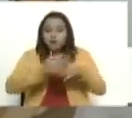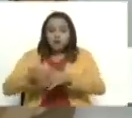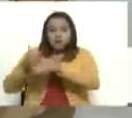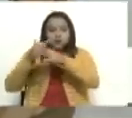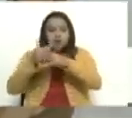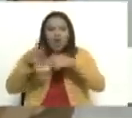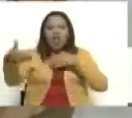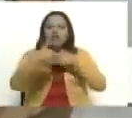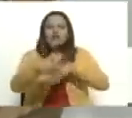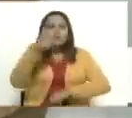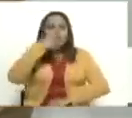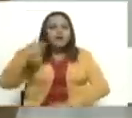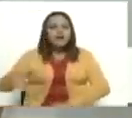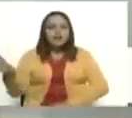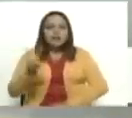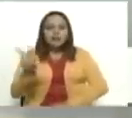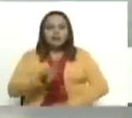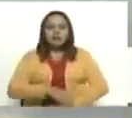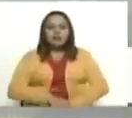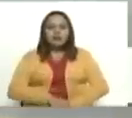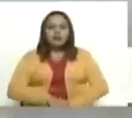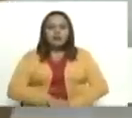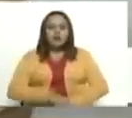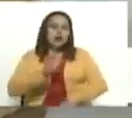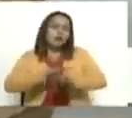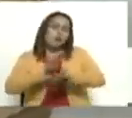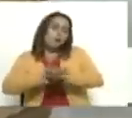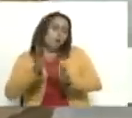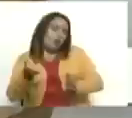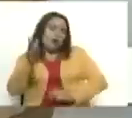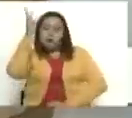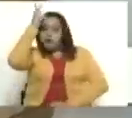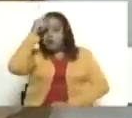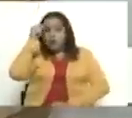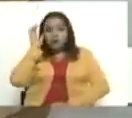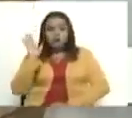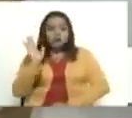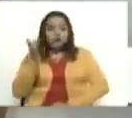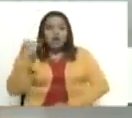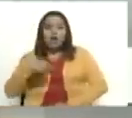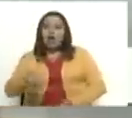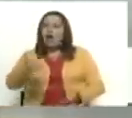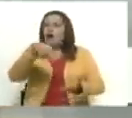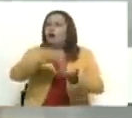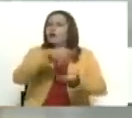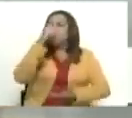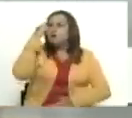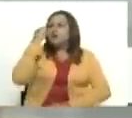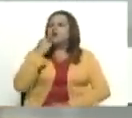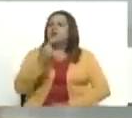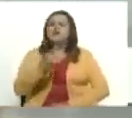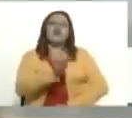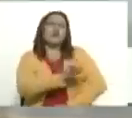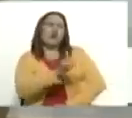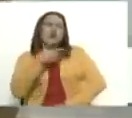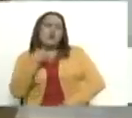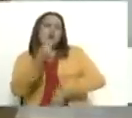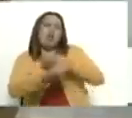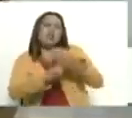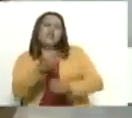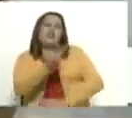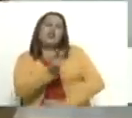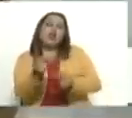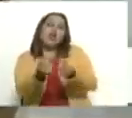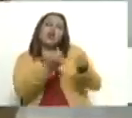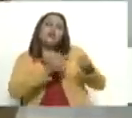contra el pueblo de Venezuela. Porque no es que Donald Trump se paró un día y dijo, no, yo voy a hacer que Venezuela, que su